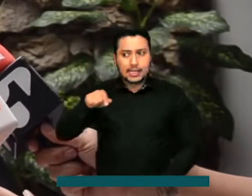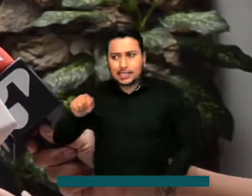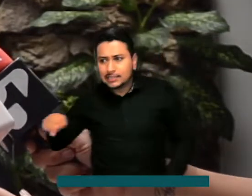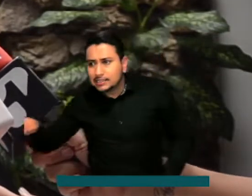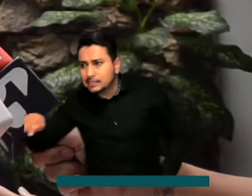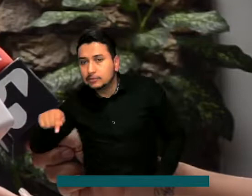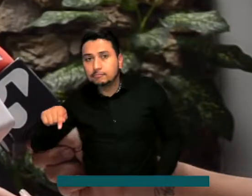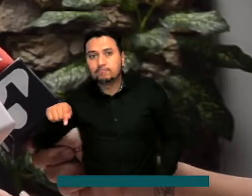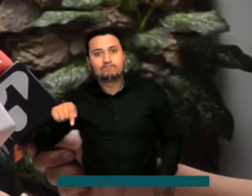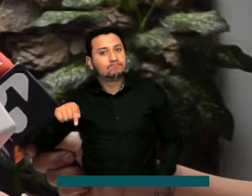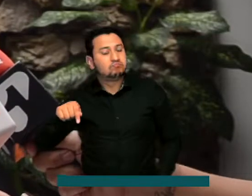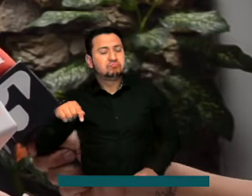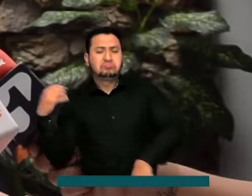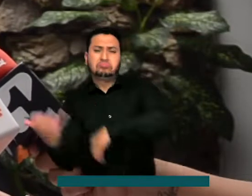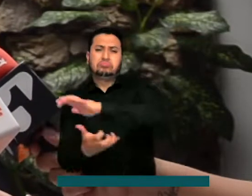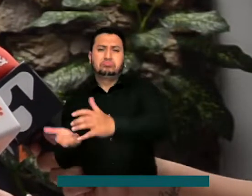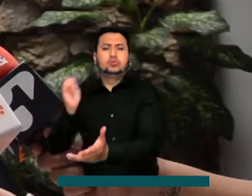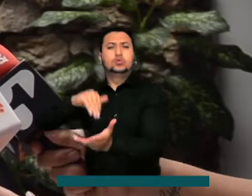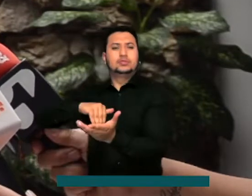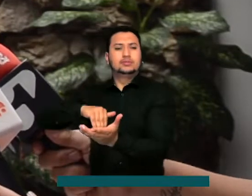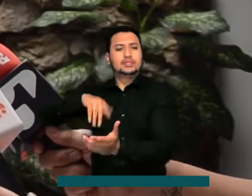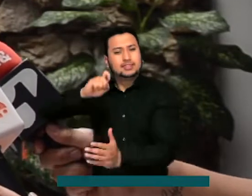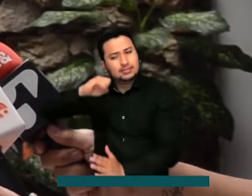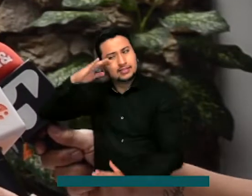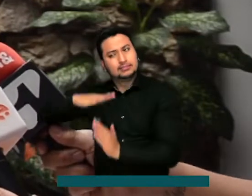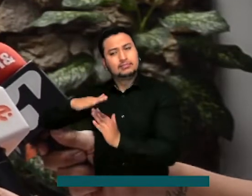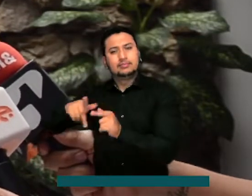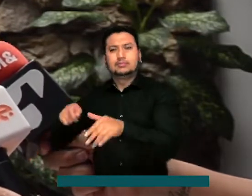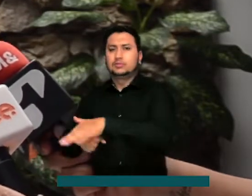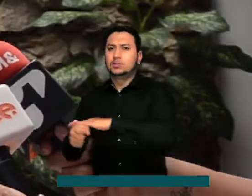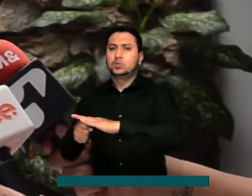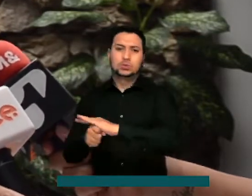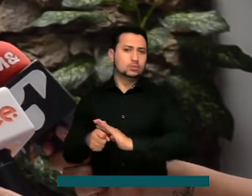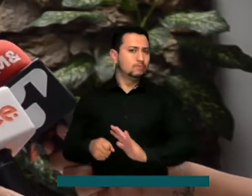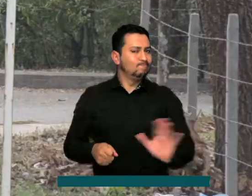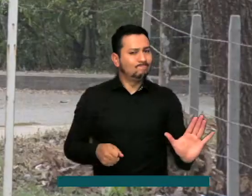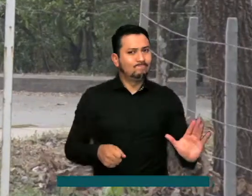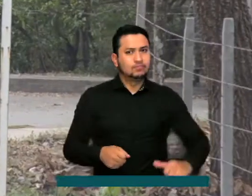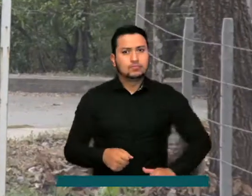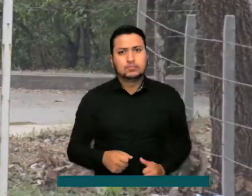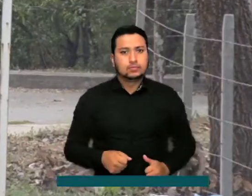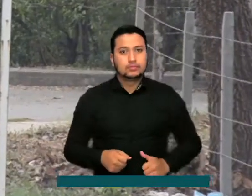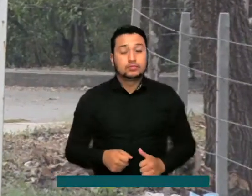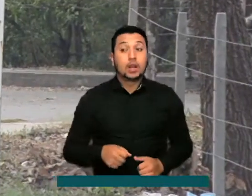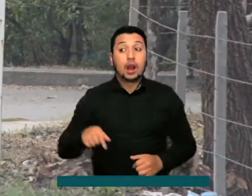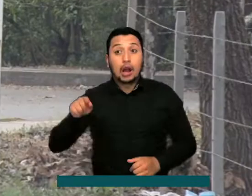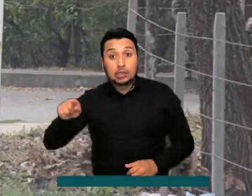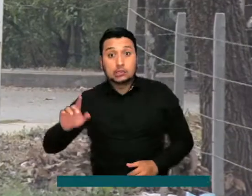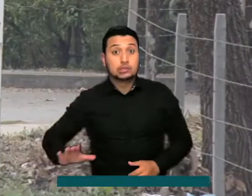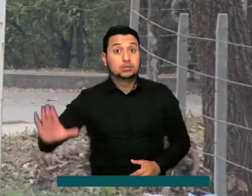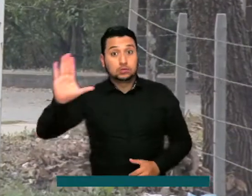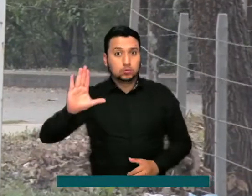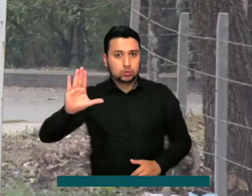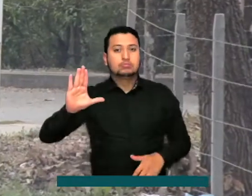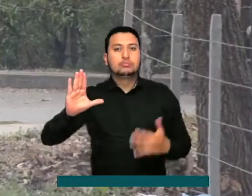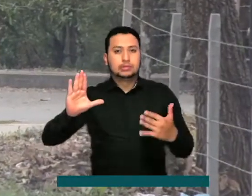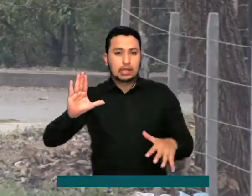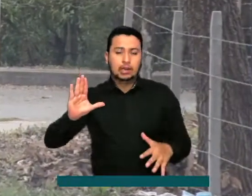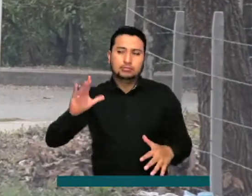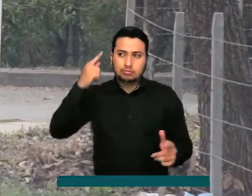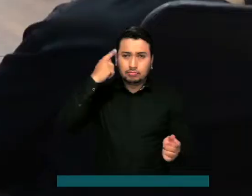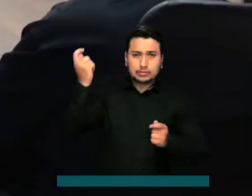yo, ponerle coto a una situación que ya no da más espera. En la región son varias las estrategias que se adelantan